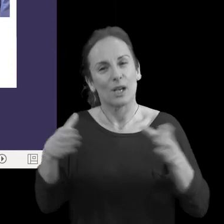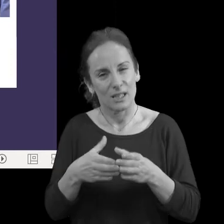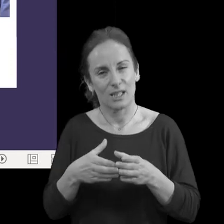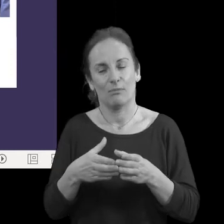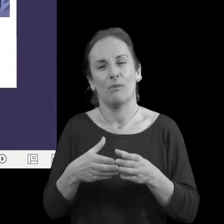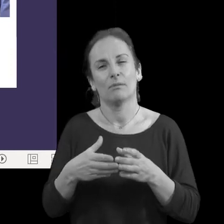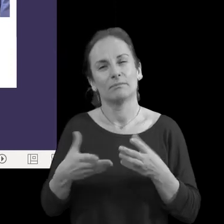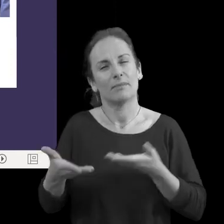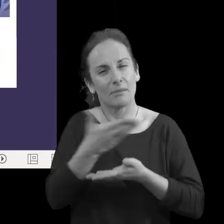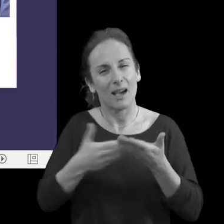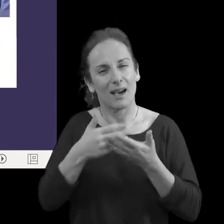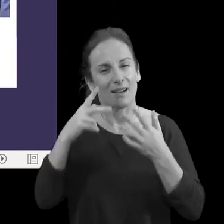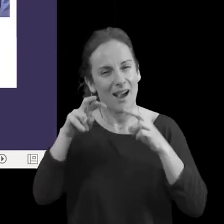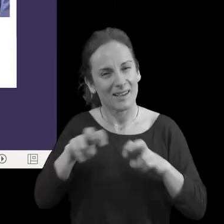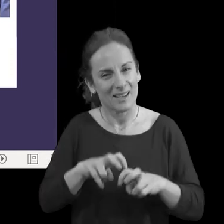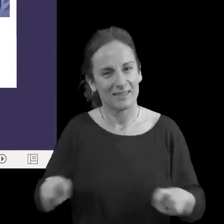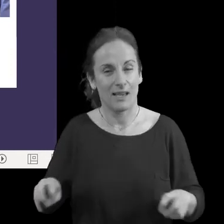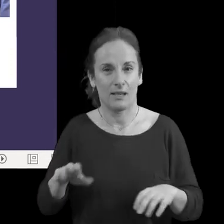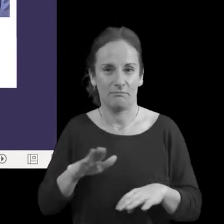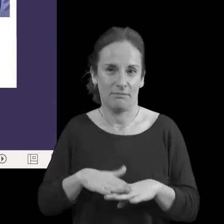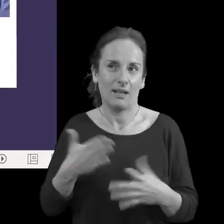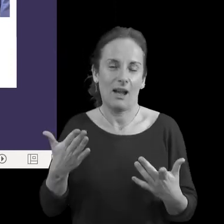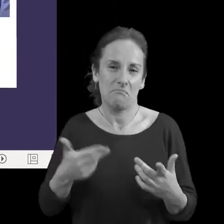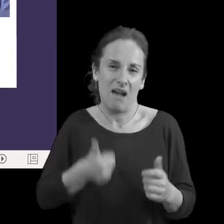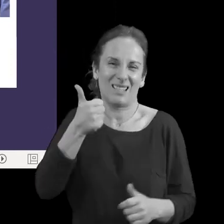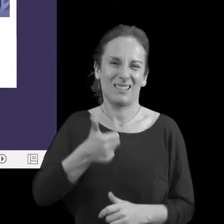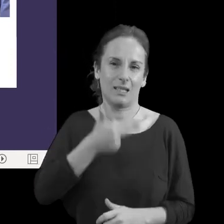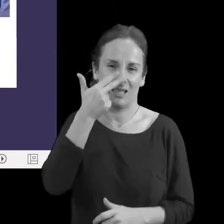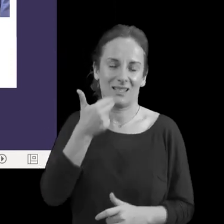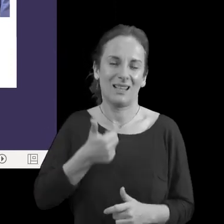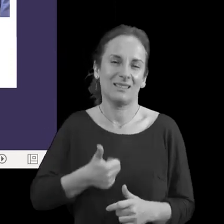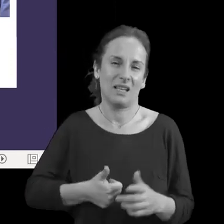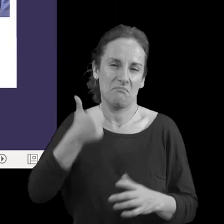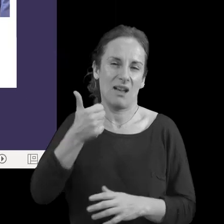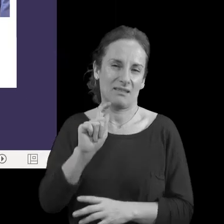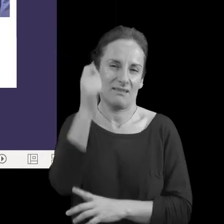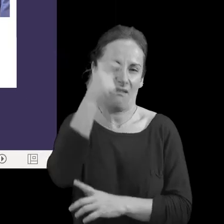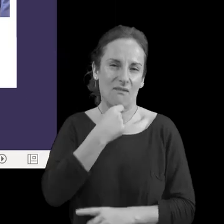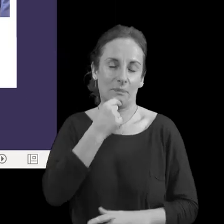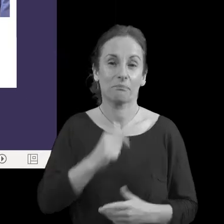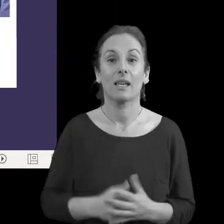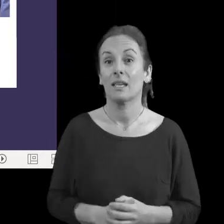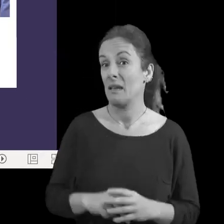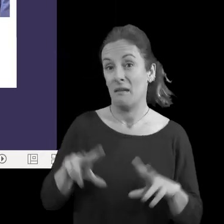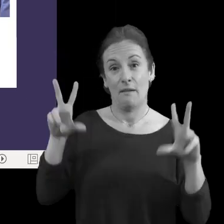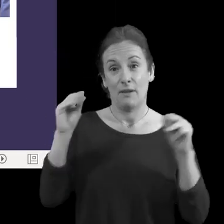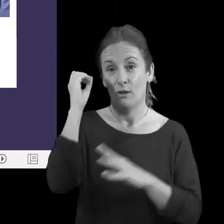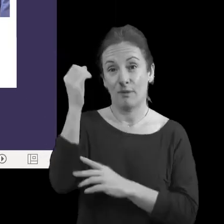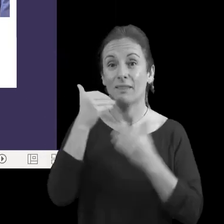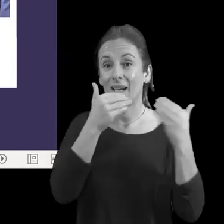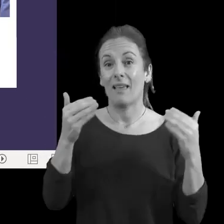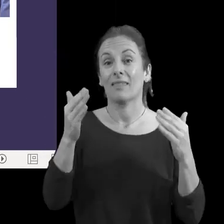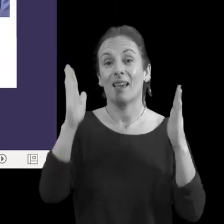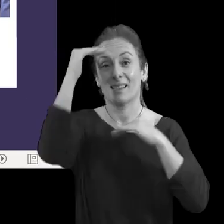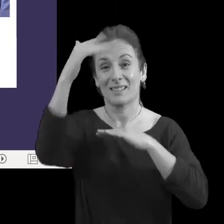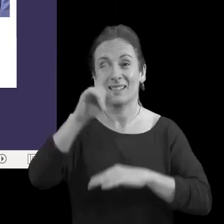más placentero. Así que bueno, hasta aquí, gracias por la atención y nada, encantada de escuchar